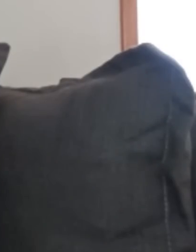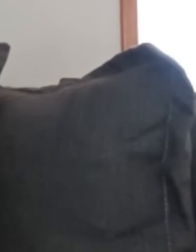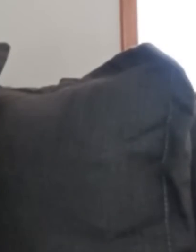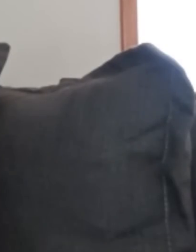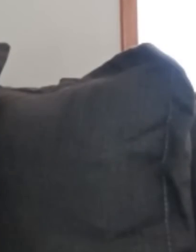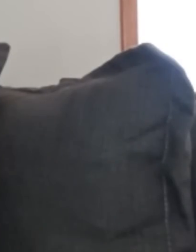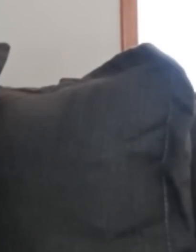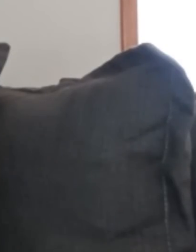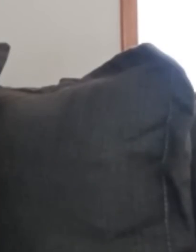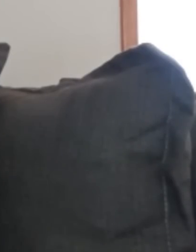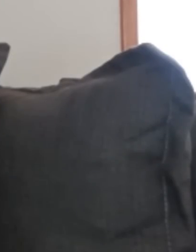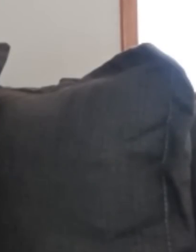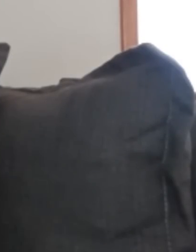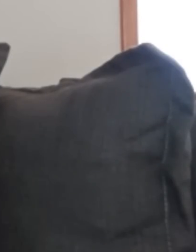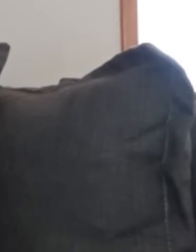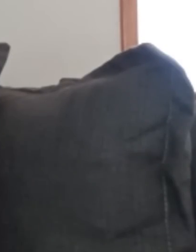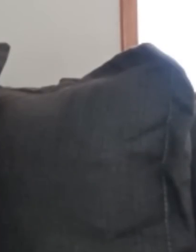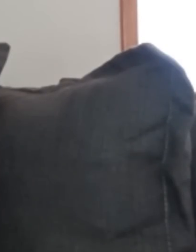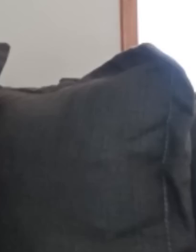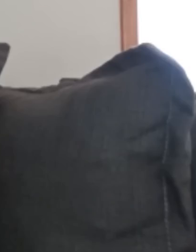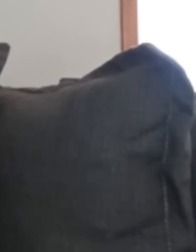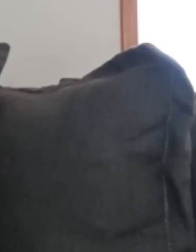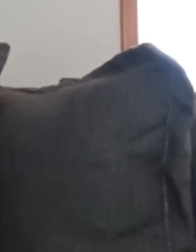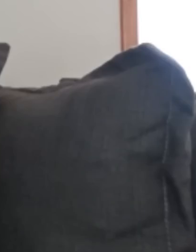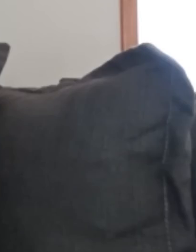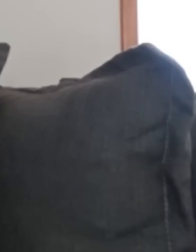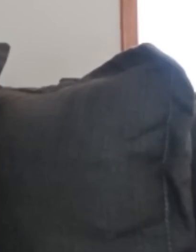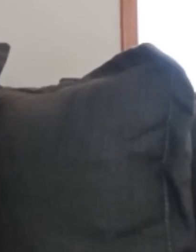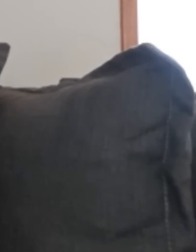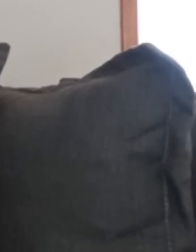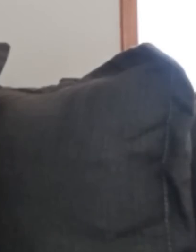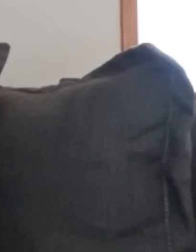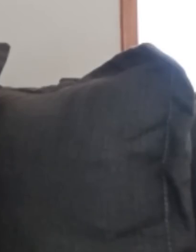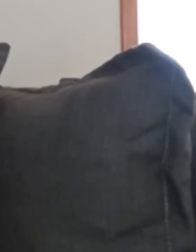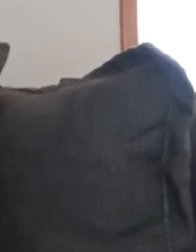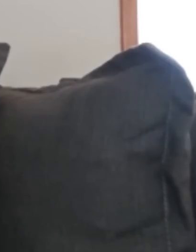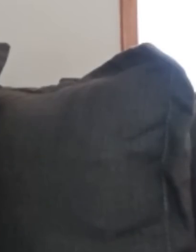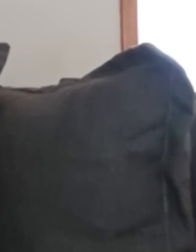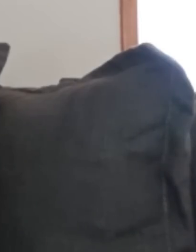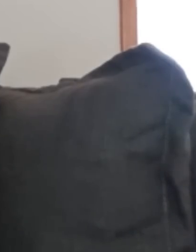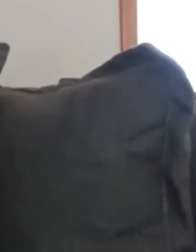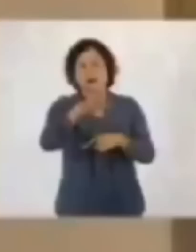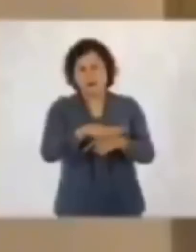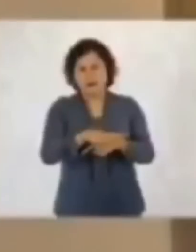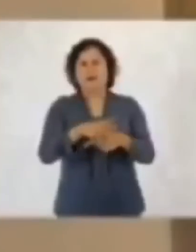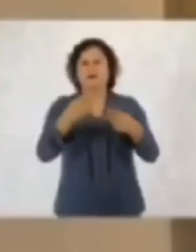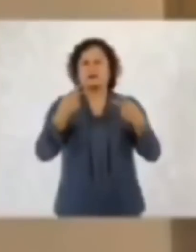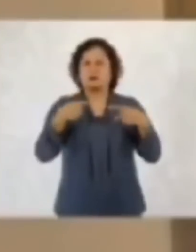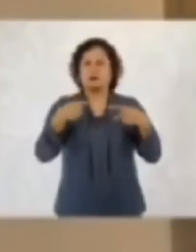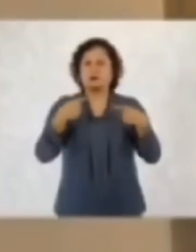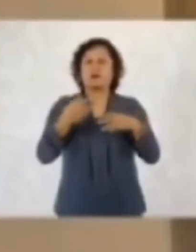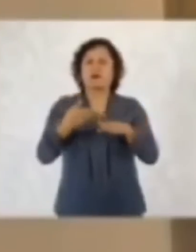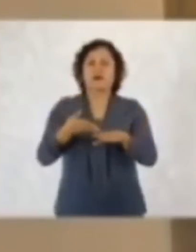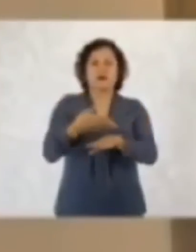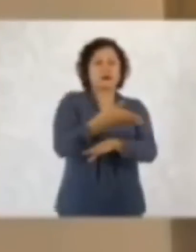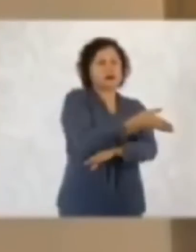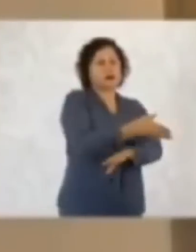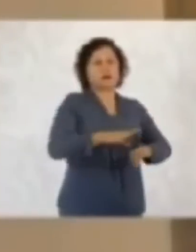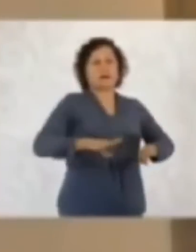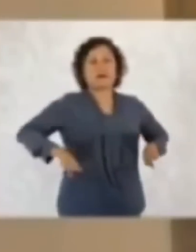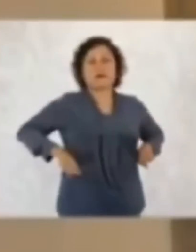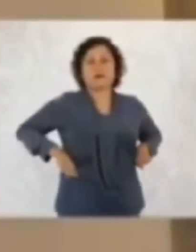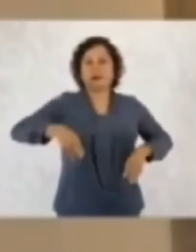Conagua sobre este caso, escándalo de César Duarte, exgobernador priista de Chihuahua. El periodo